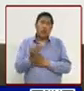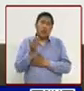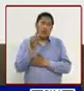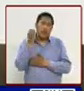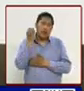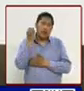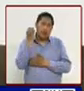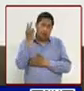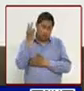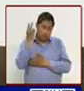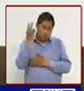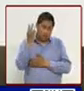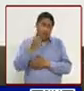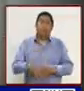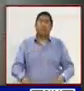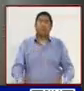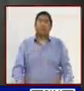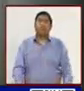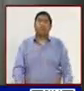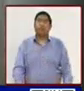a 12 del mediodía.